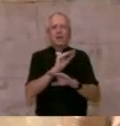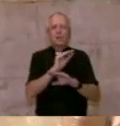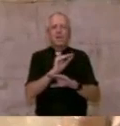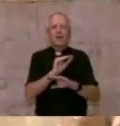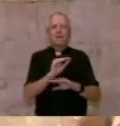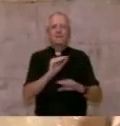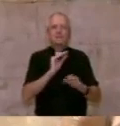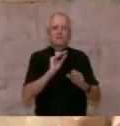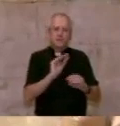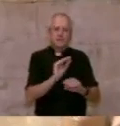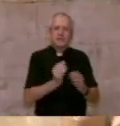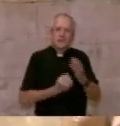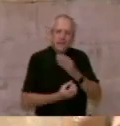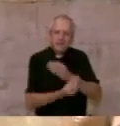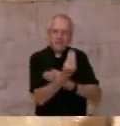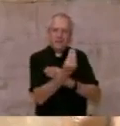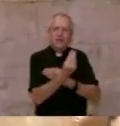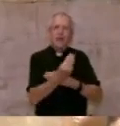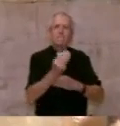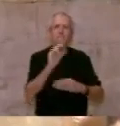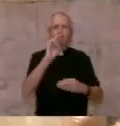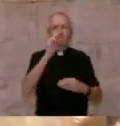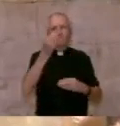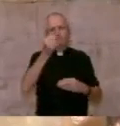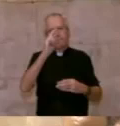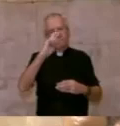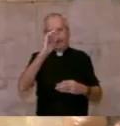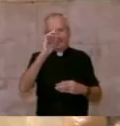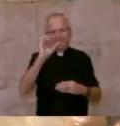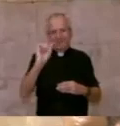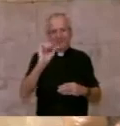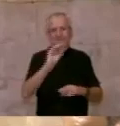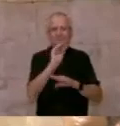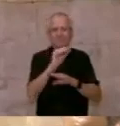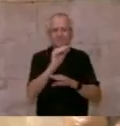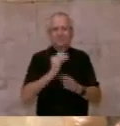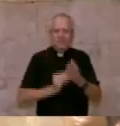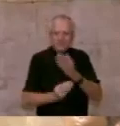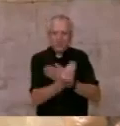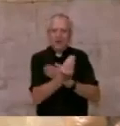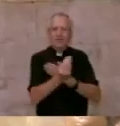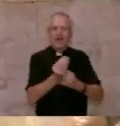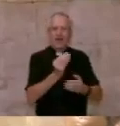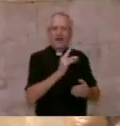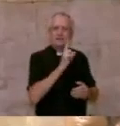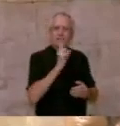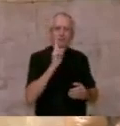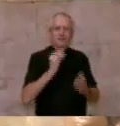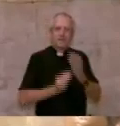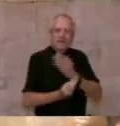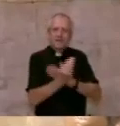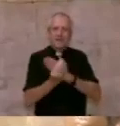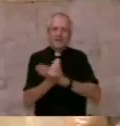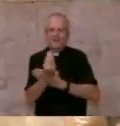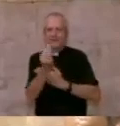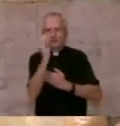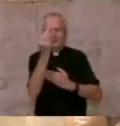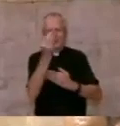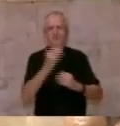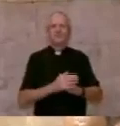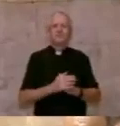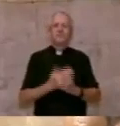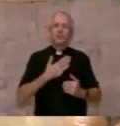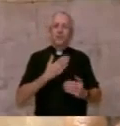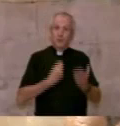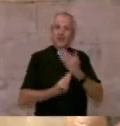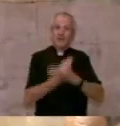un pequeñito pueblo, no tiene ni tan solo ayuntamiento, una pedanía. Yo nací en Barcelona, pero